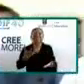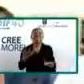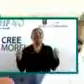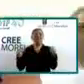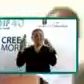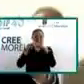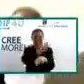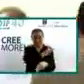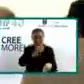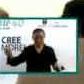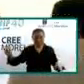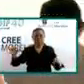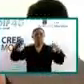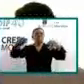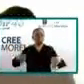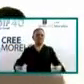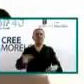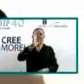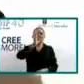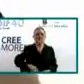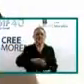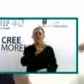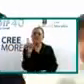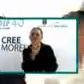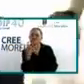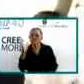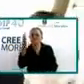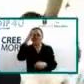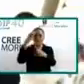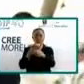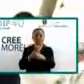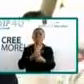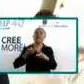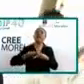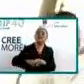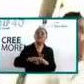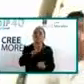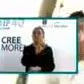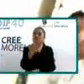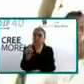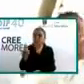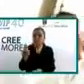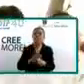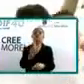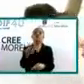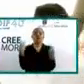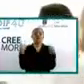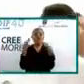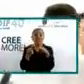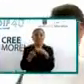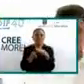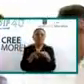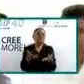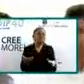está capacitándose y que se empieza a profesionalizar. Porque ser maestro no es un